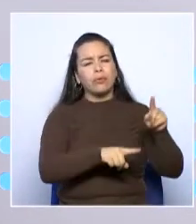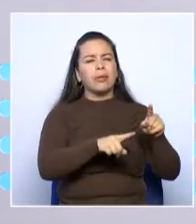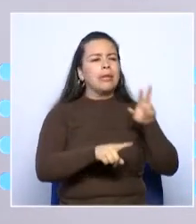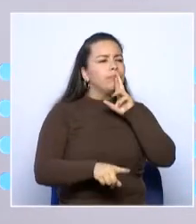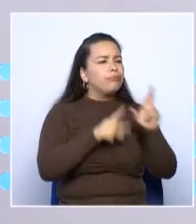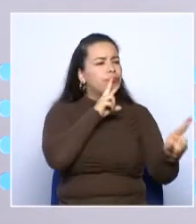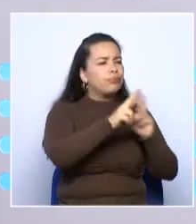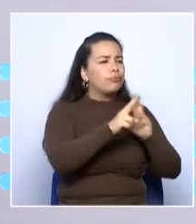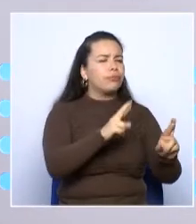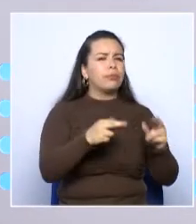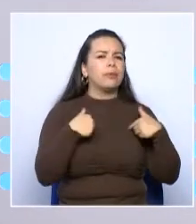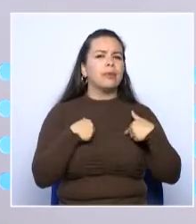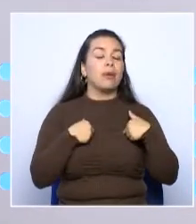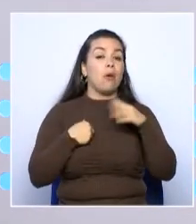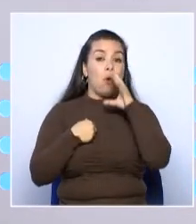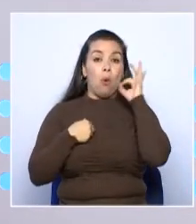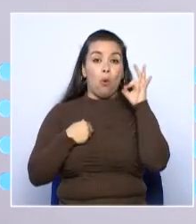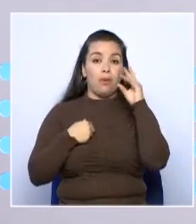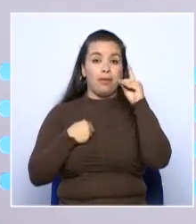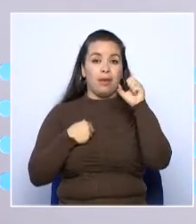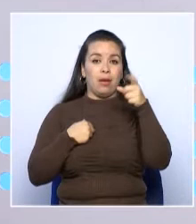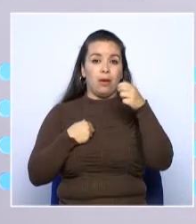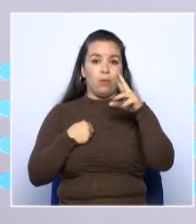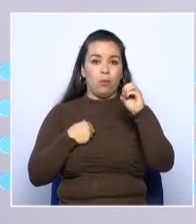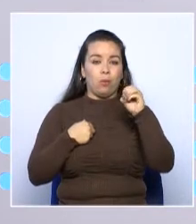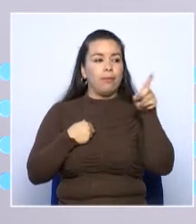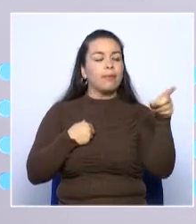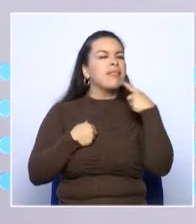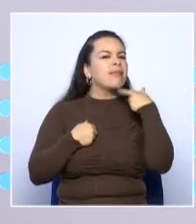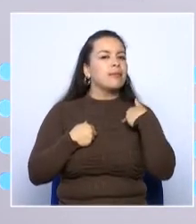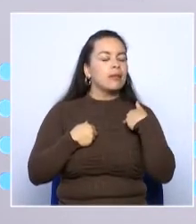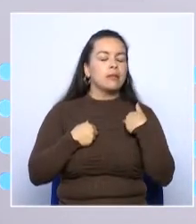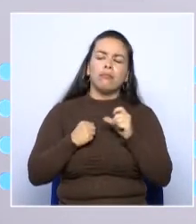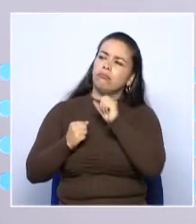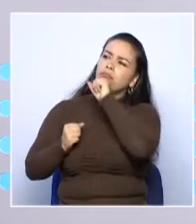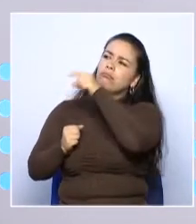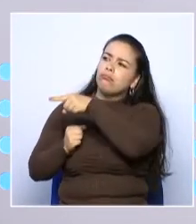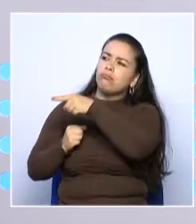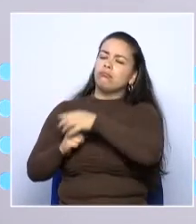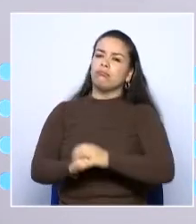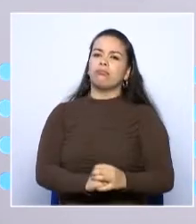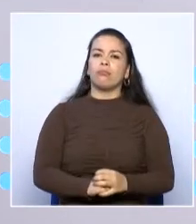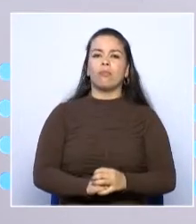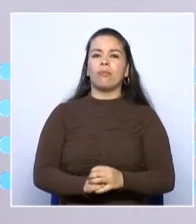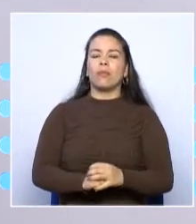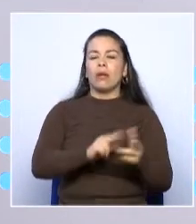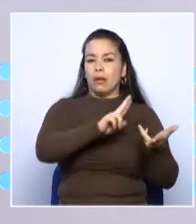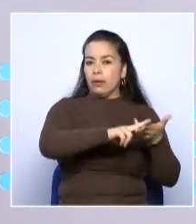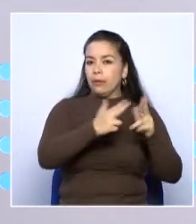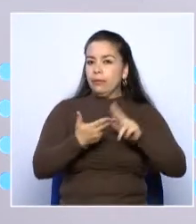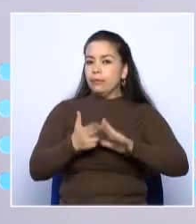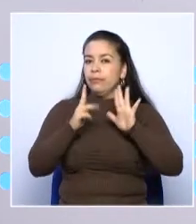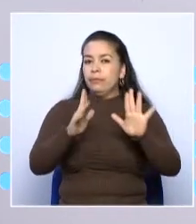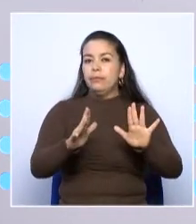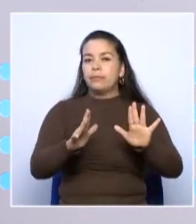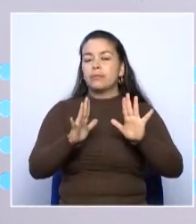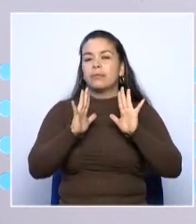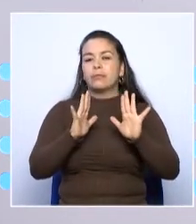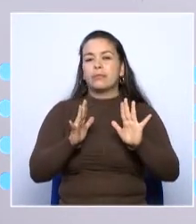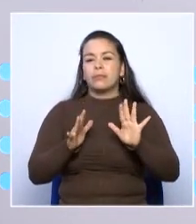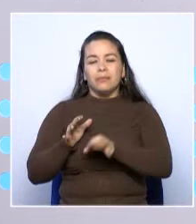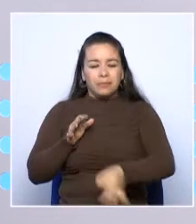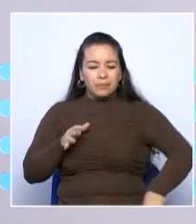preguntas y, por ejemplo, Diego Duque Zuluaga nos hace una pregunta referente a los cálculos